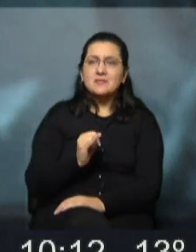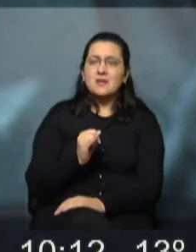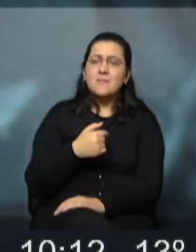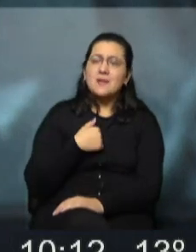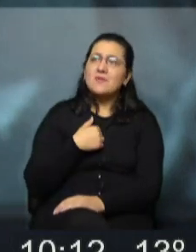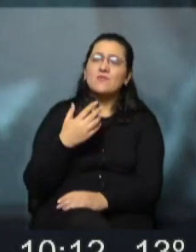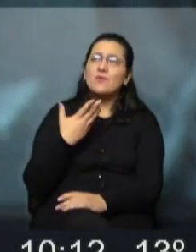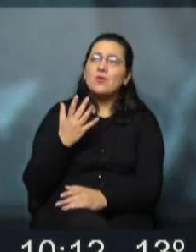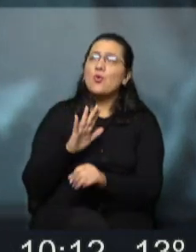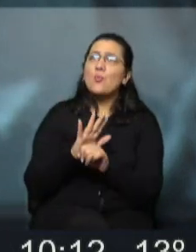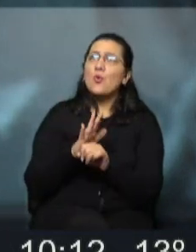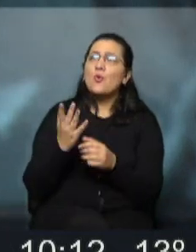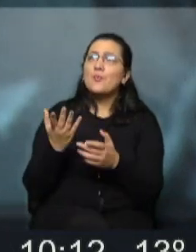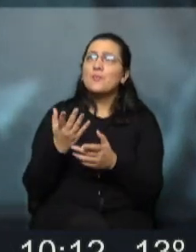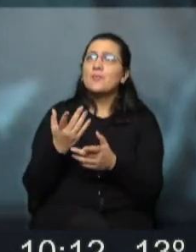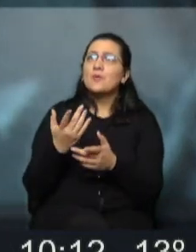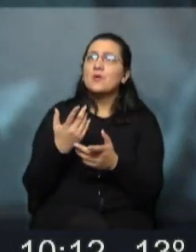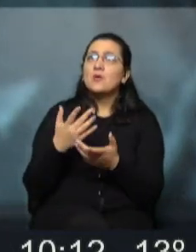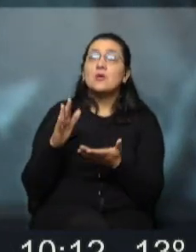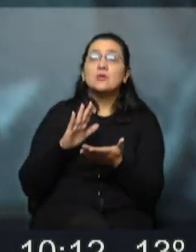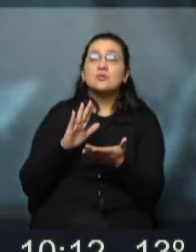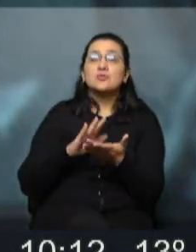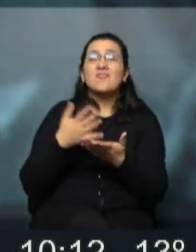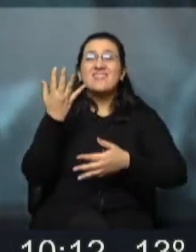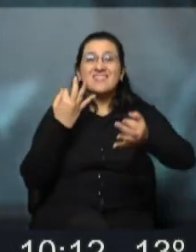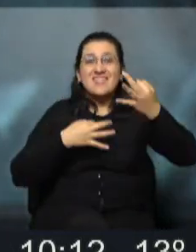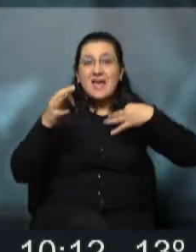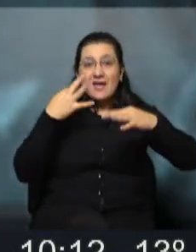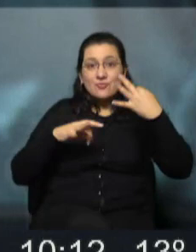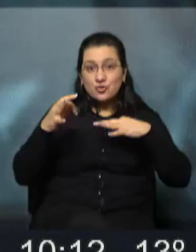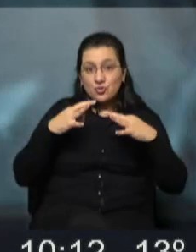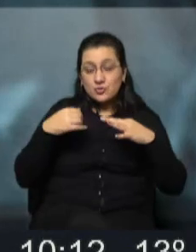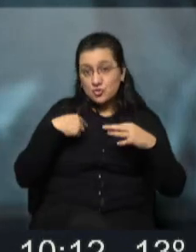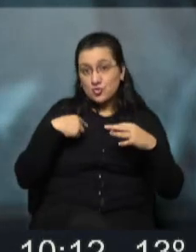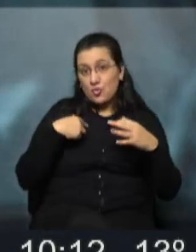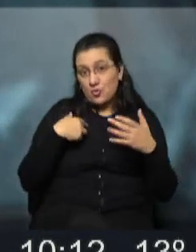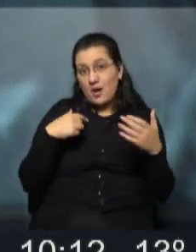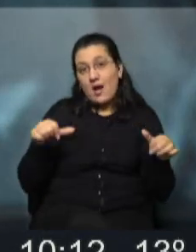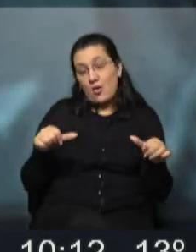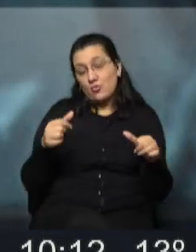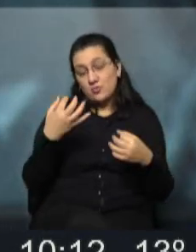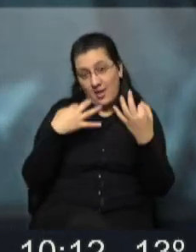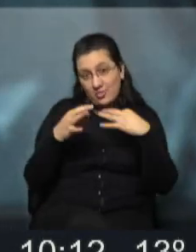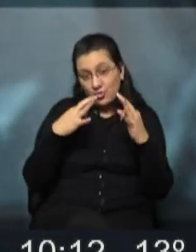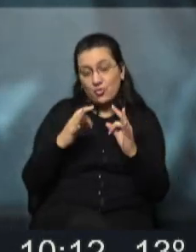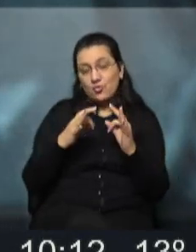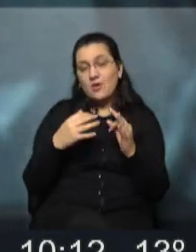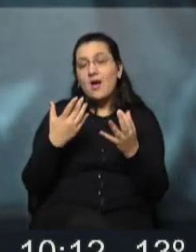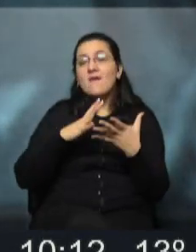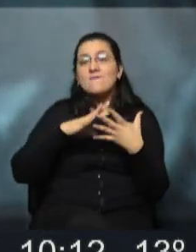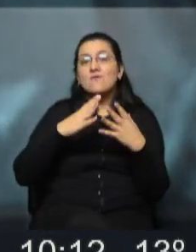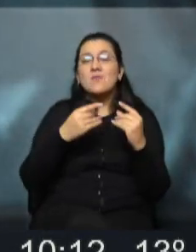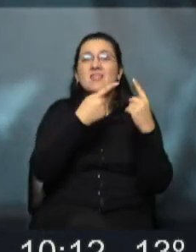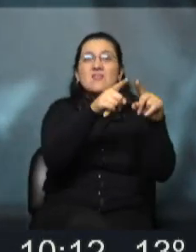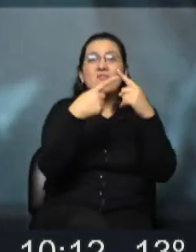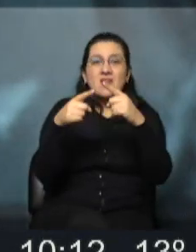Viste, yo, con respecto al teatro, ¿no? ¿Qué es lo que hago? Hay formas, hay